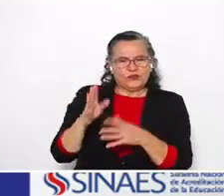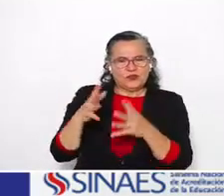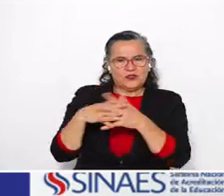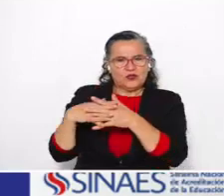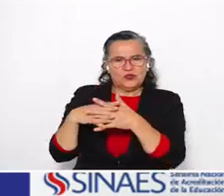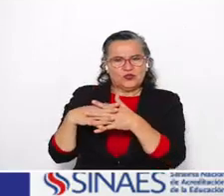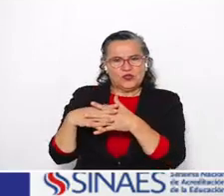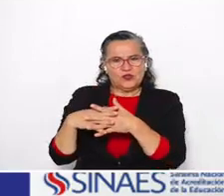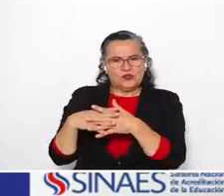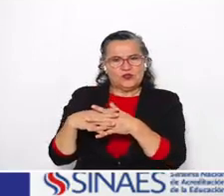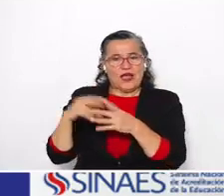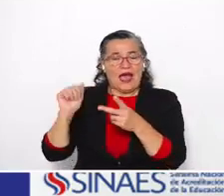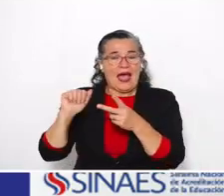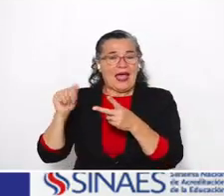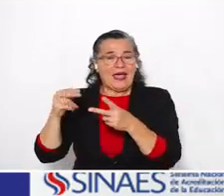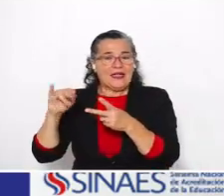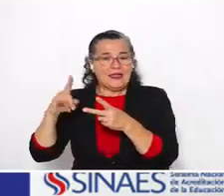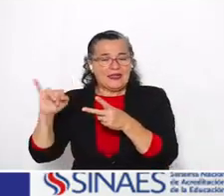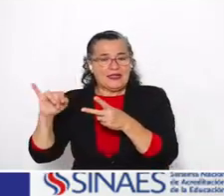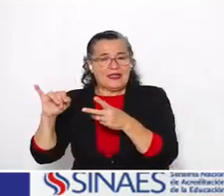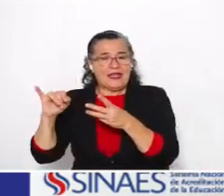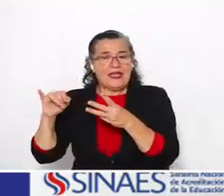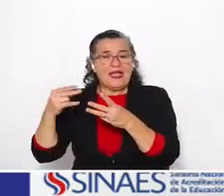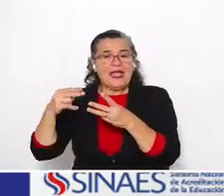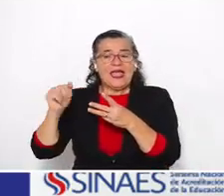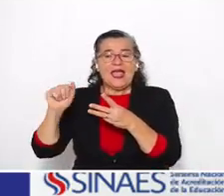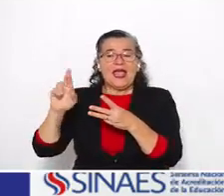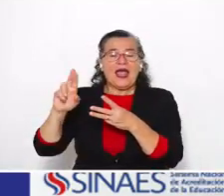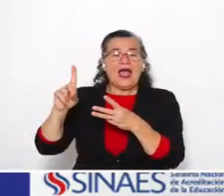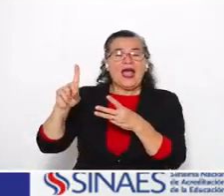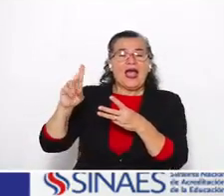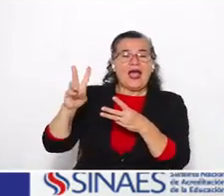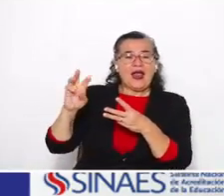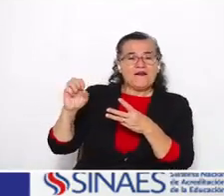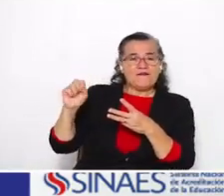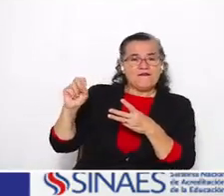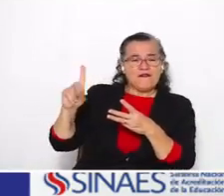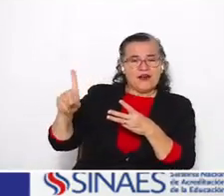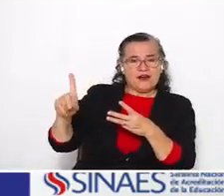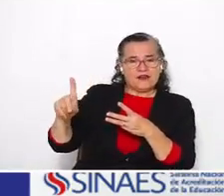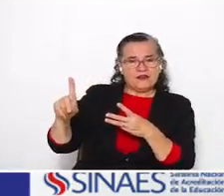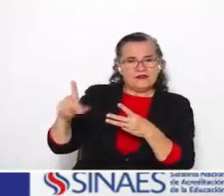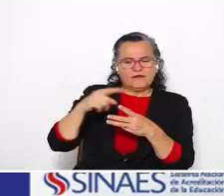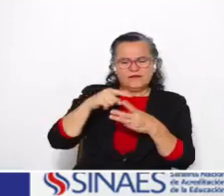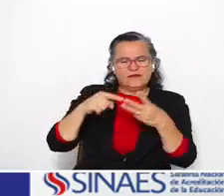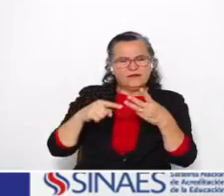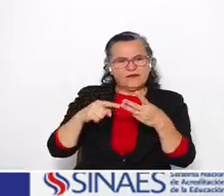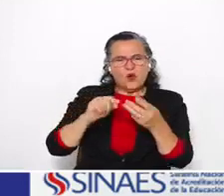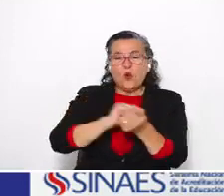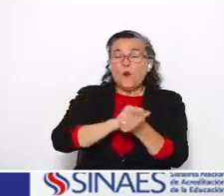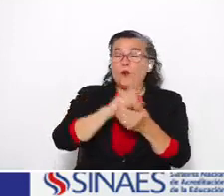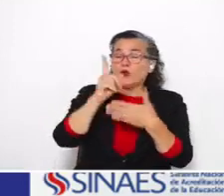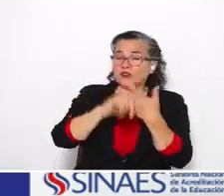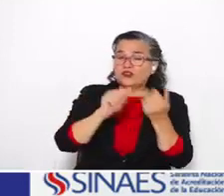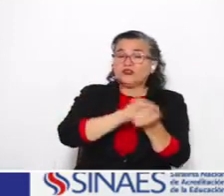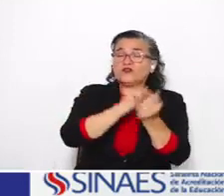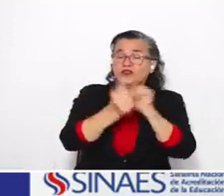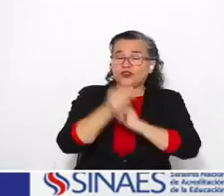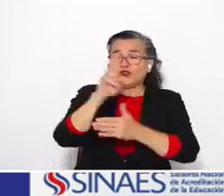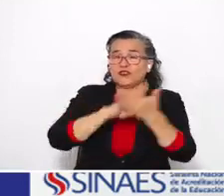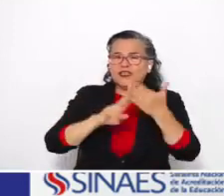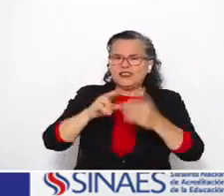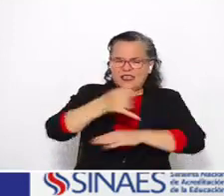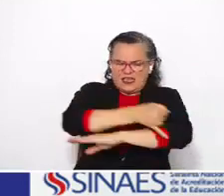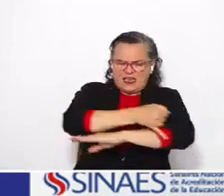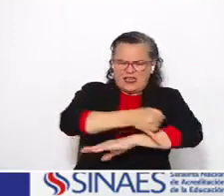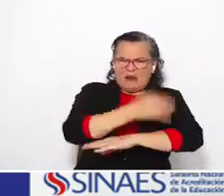MIT y Harvard, en un proyecto sobre la transformación de las universidades en ingeniería. Oye, ¿por qué me invitan a